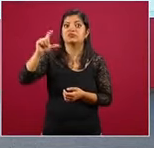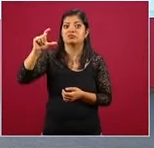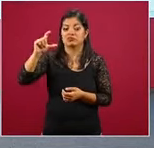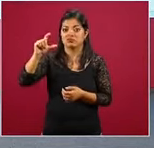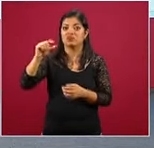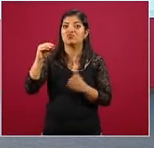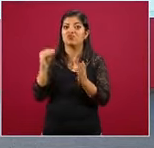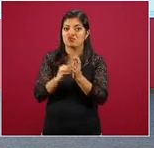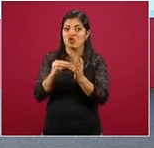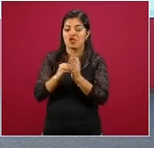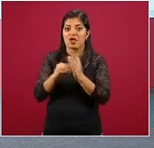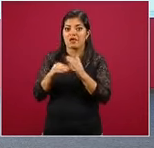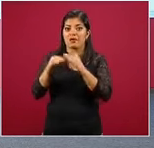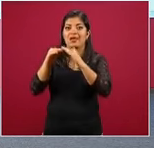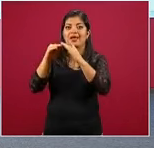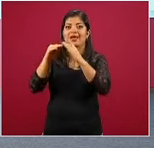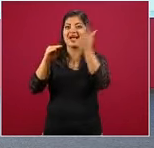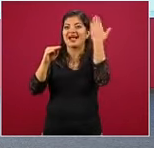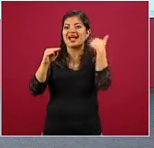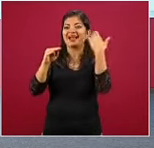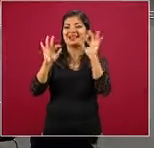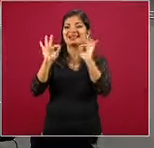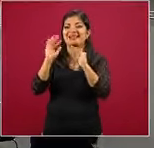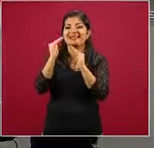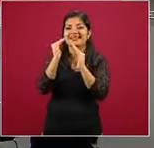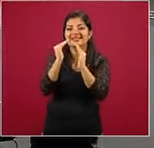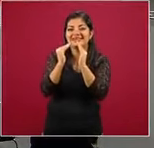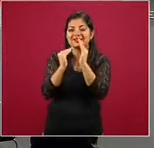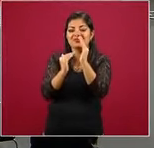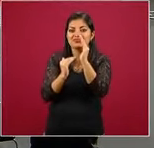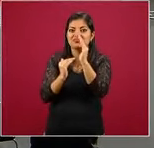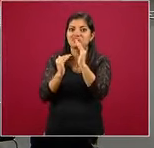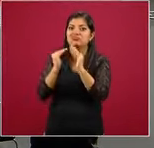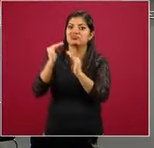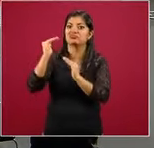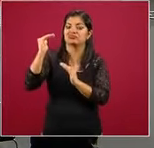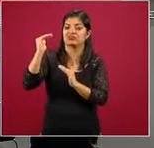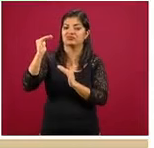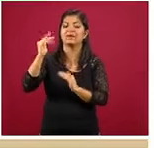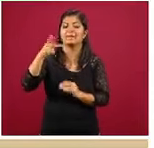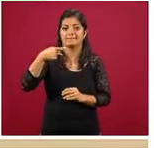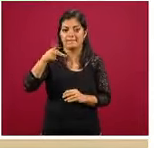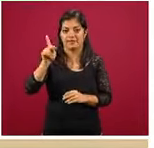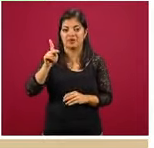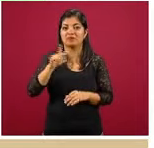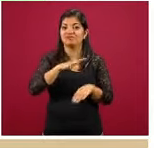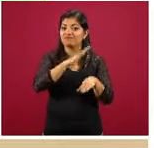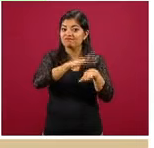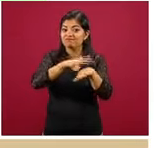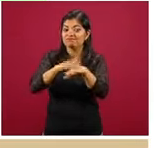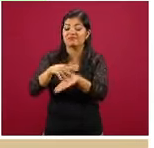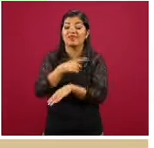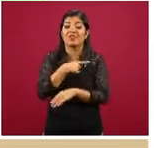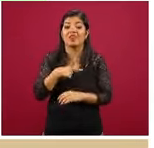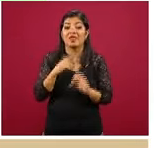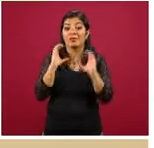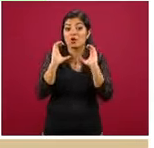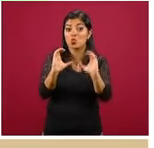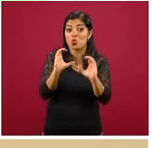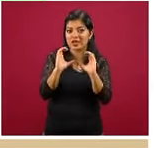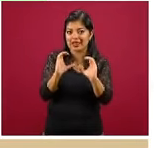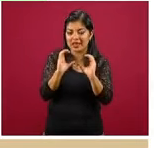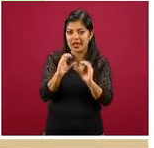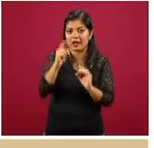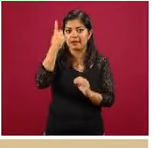por debajo ya de este descenso importante que traía el estado de Morelos, pero también el llamado a la población es a cuidarnos para que